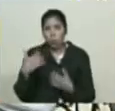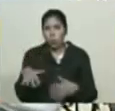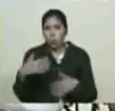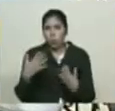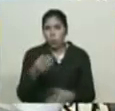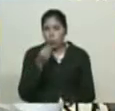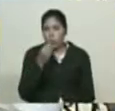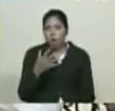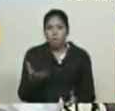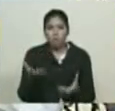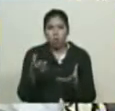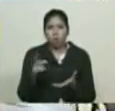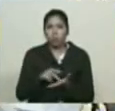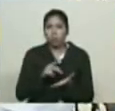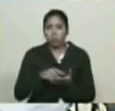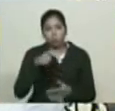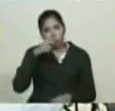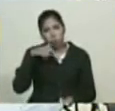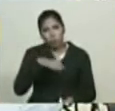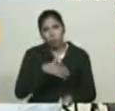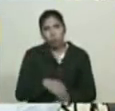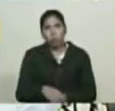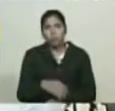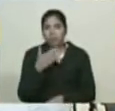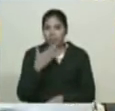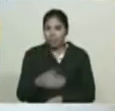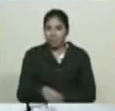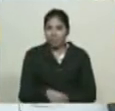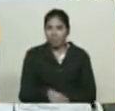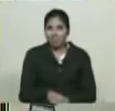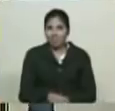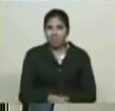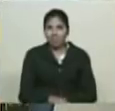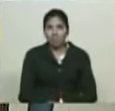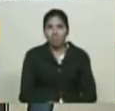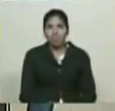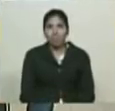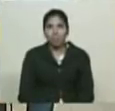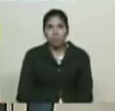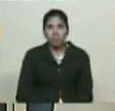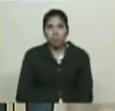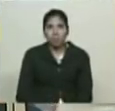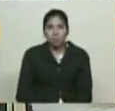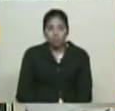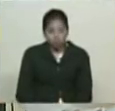de la participación y el protagonismo del pueblo. Gracias.